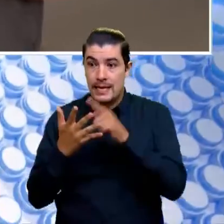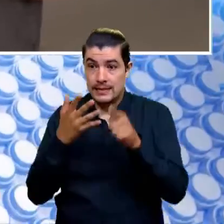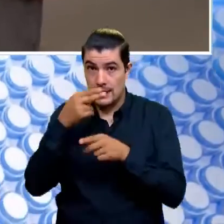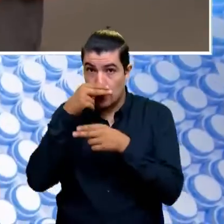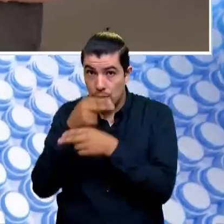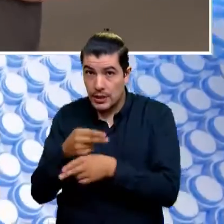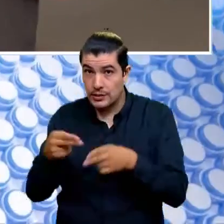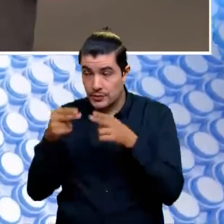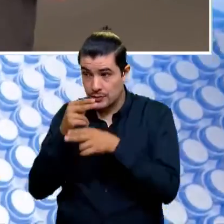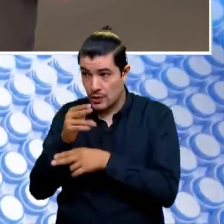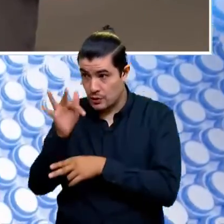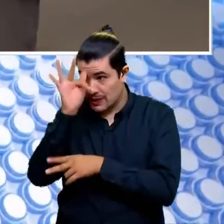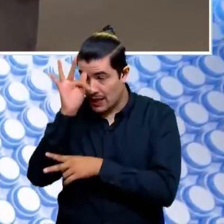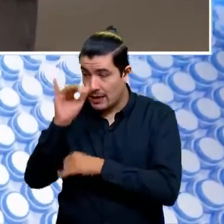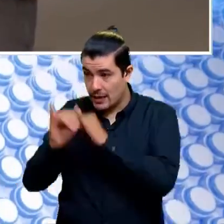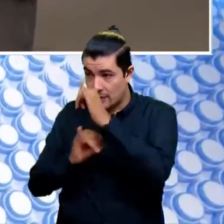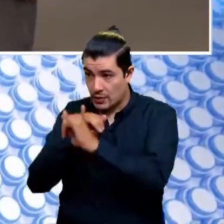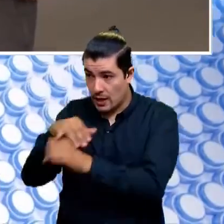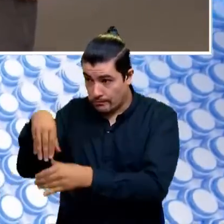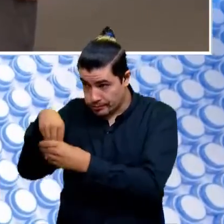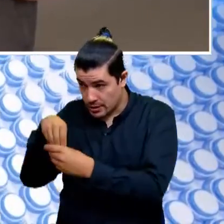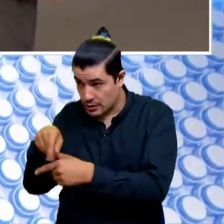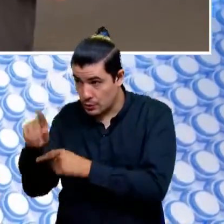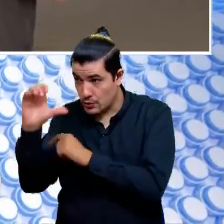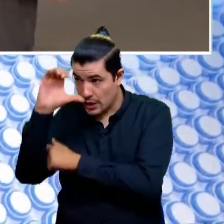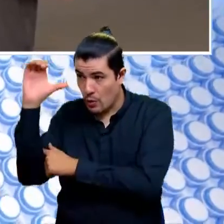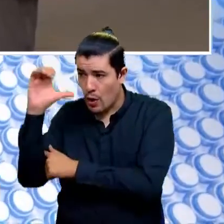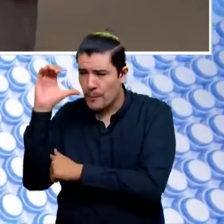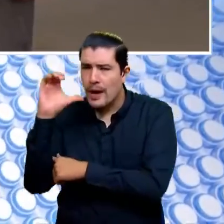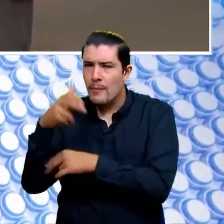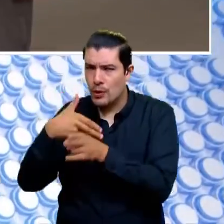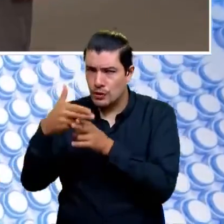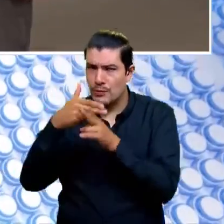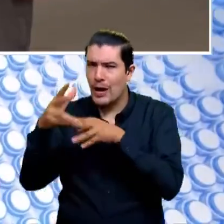Internacional de Colombia. Soy Daniel Cano para Oriente Noticias. Estamos informando.